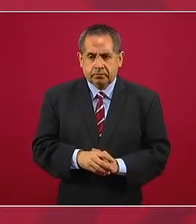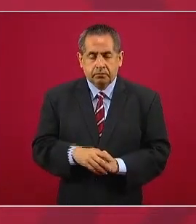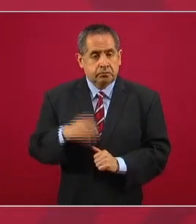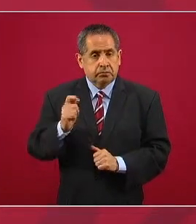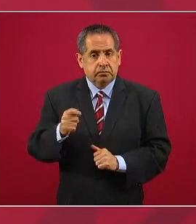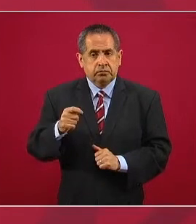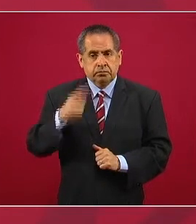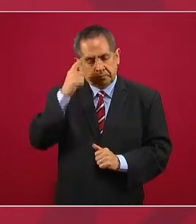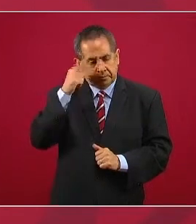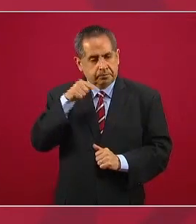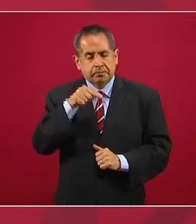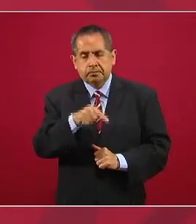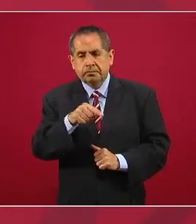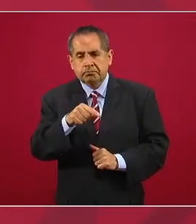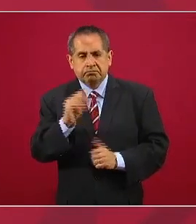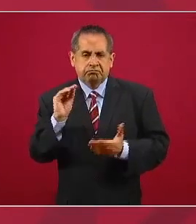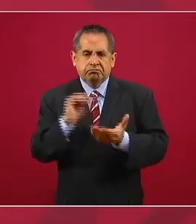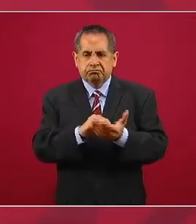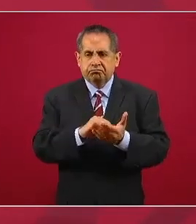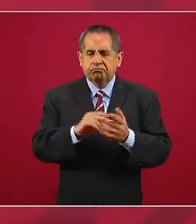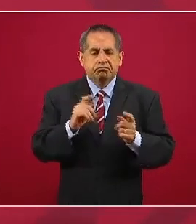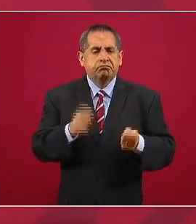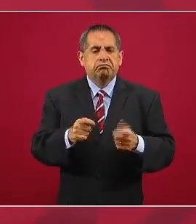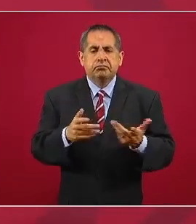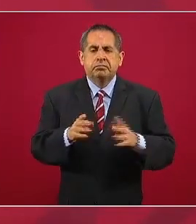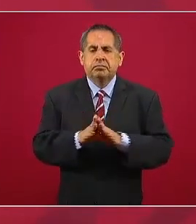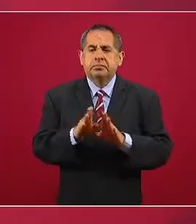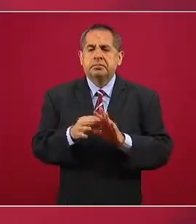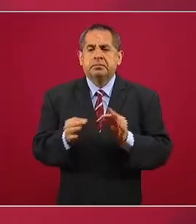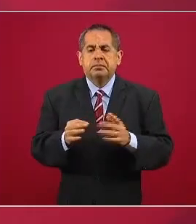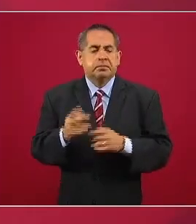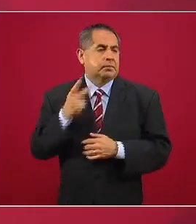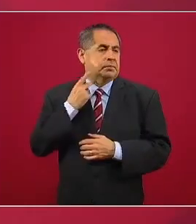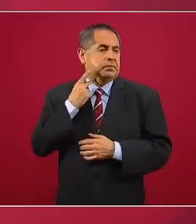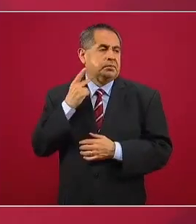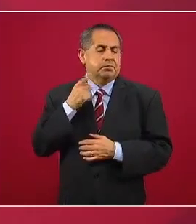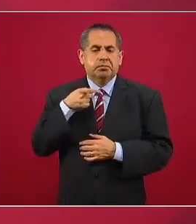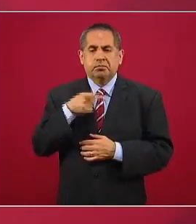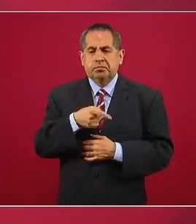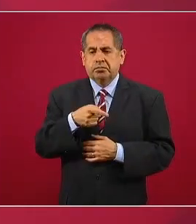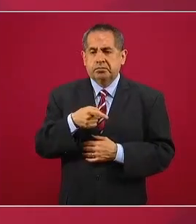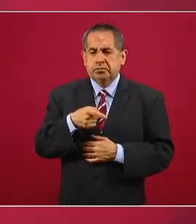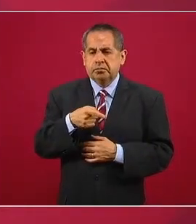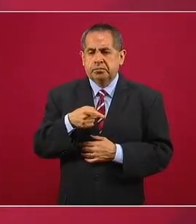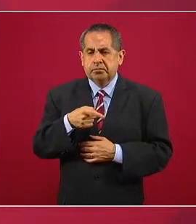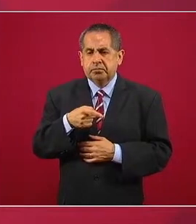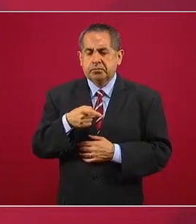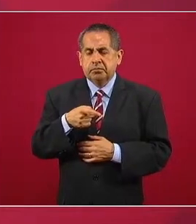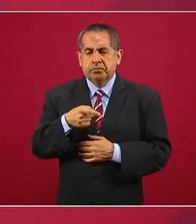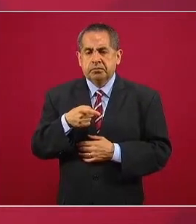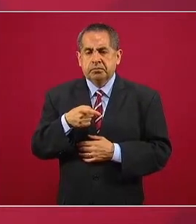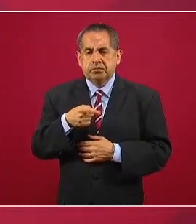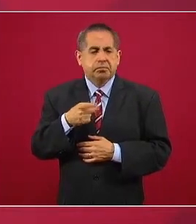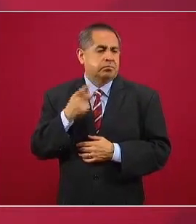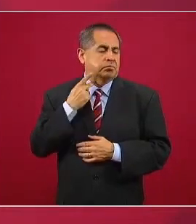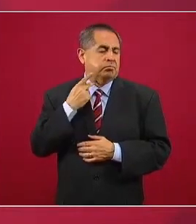se impuso una política de